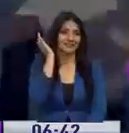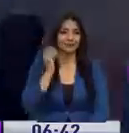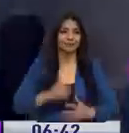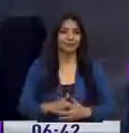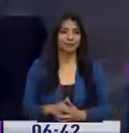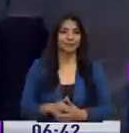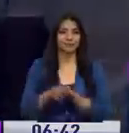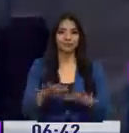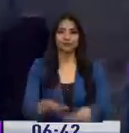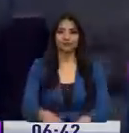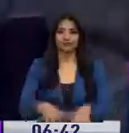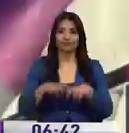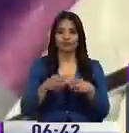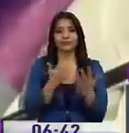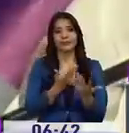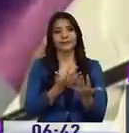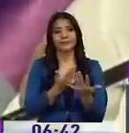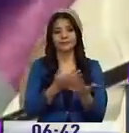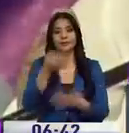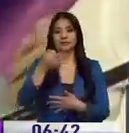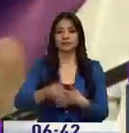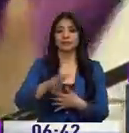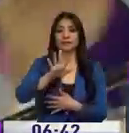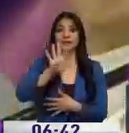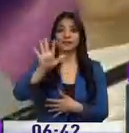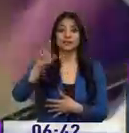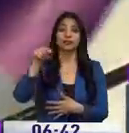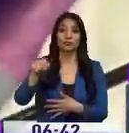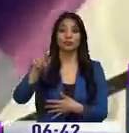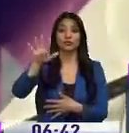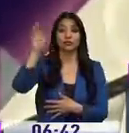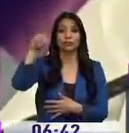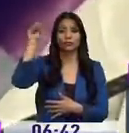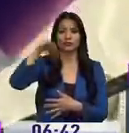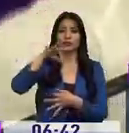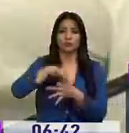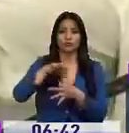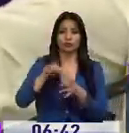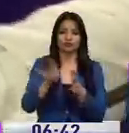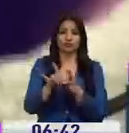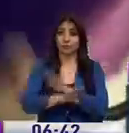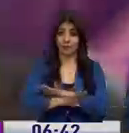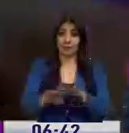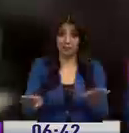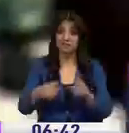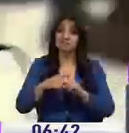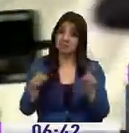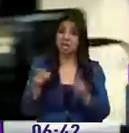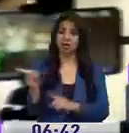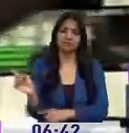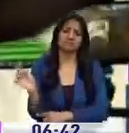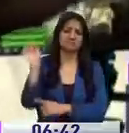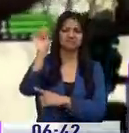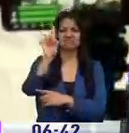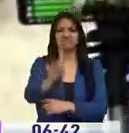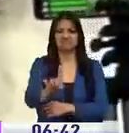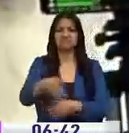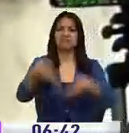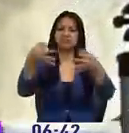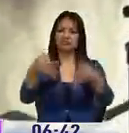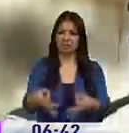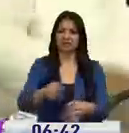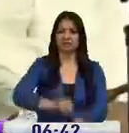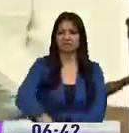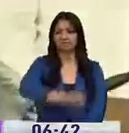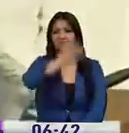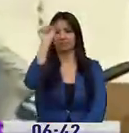el salón, y cuando todavía se encontraban un total de 35.5% de votos escrutados, la postulante a ocupar el sillón de Olmedo afirmó que